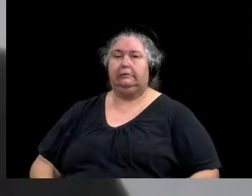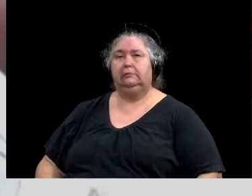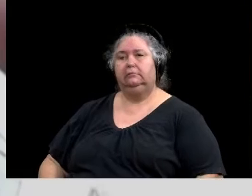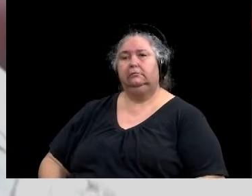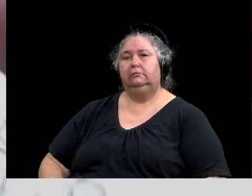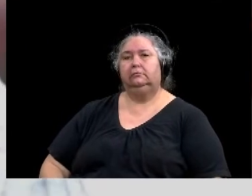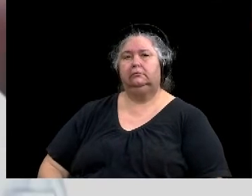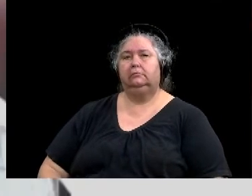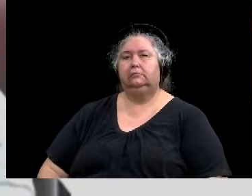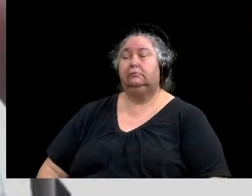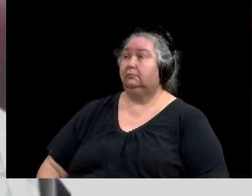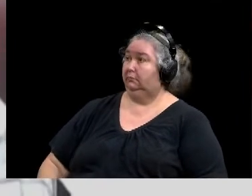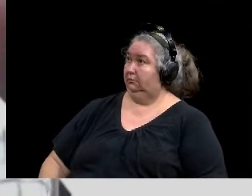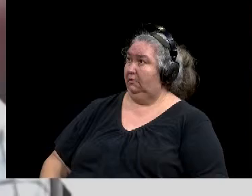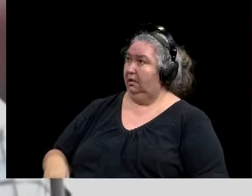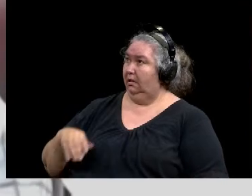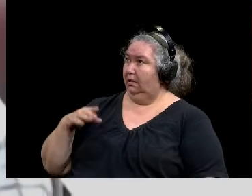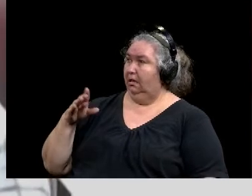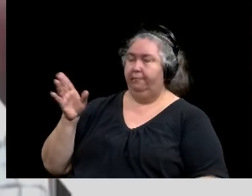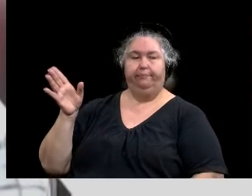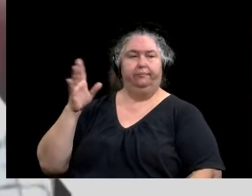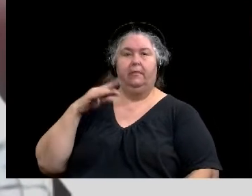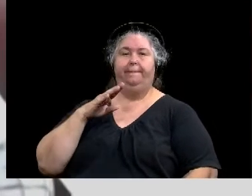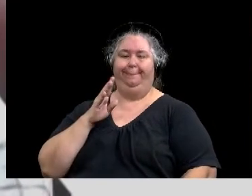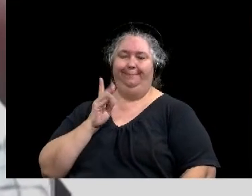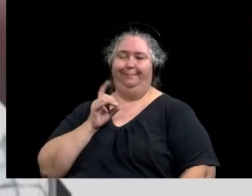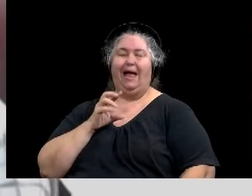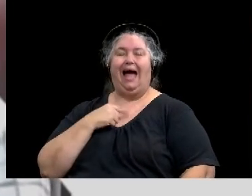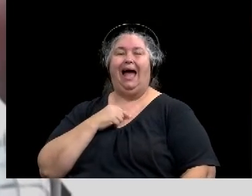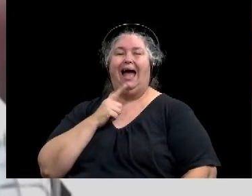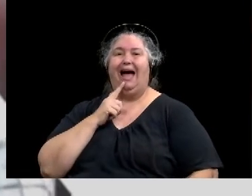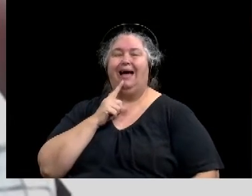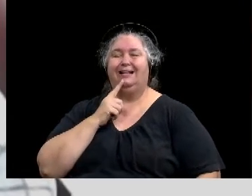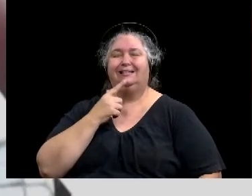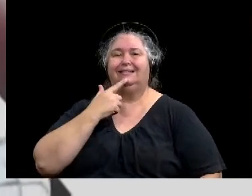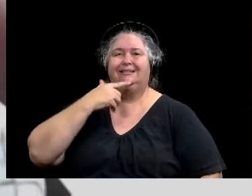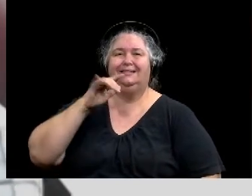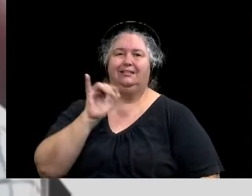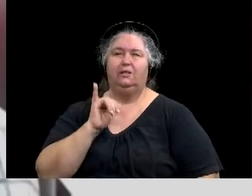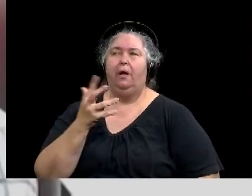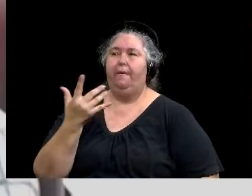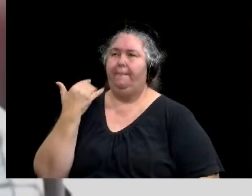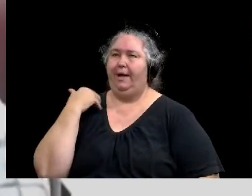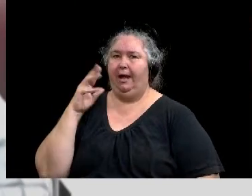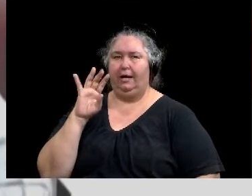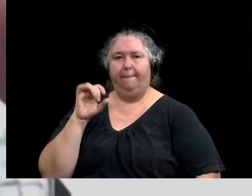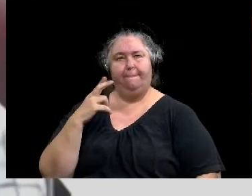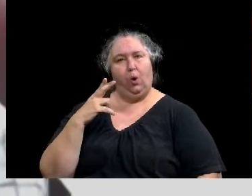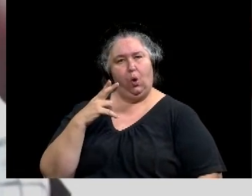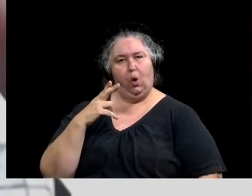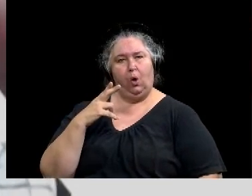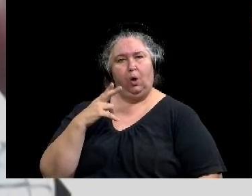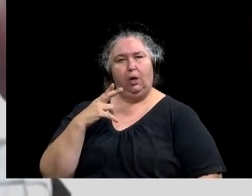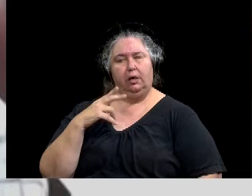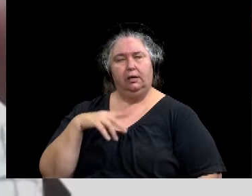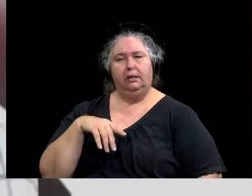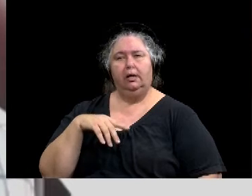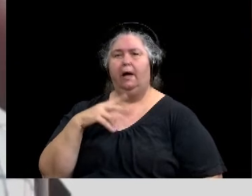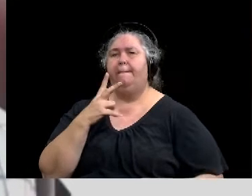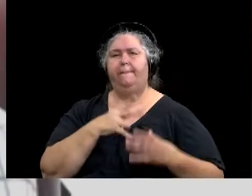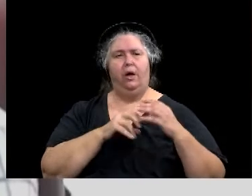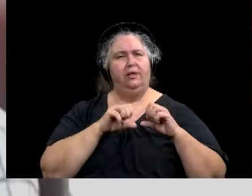ver todo lo que va a venir y también desde allá detrás de en marzo